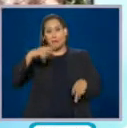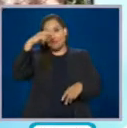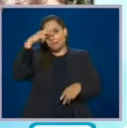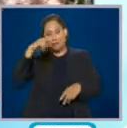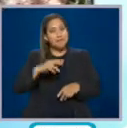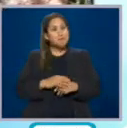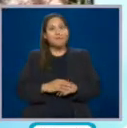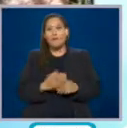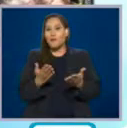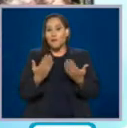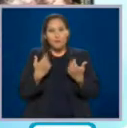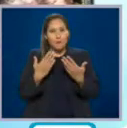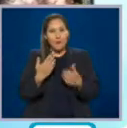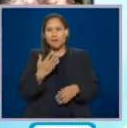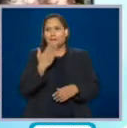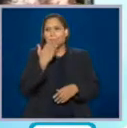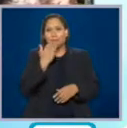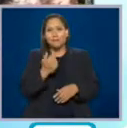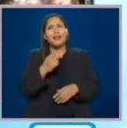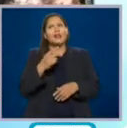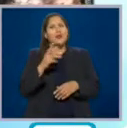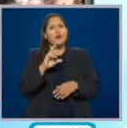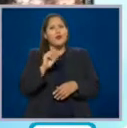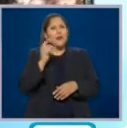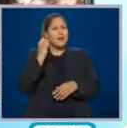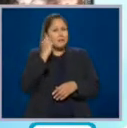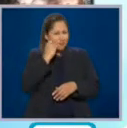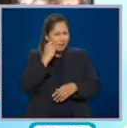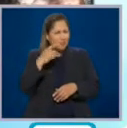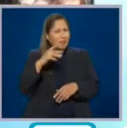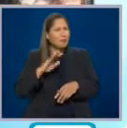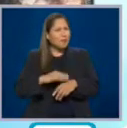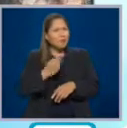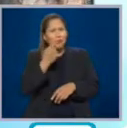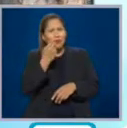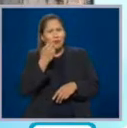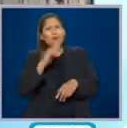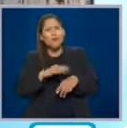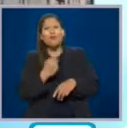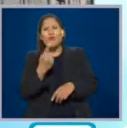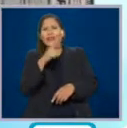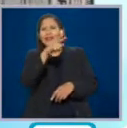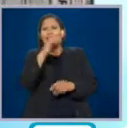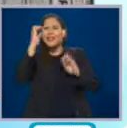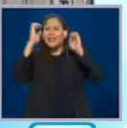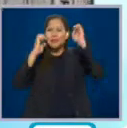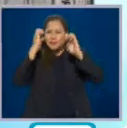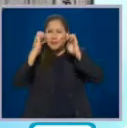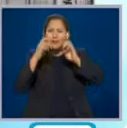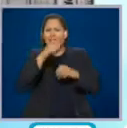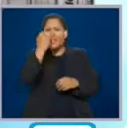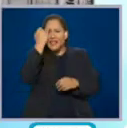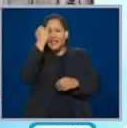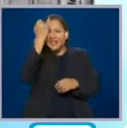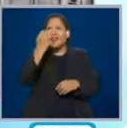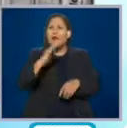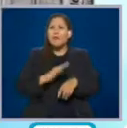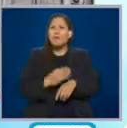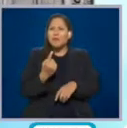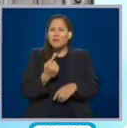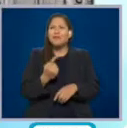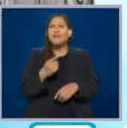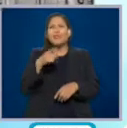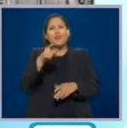teníamos o no les importaba tanto. ¿Por qué? ¿Por qué nace esta exposición? ¿Cómo es que surge esta idea y